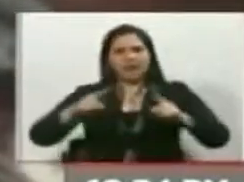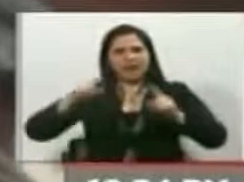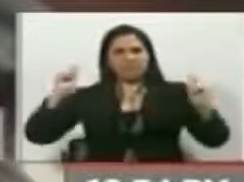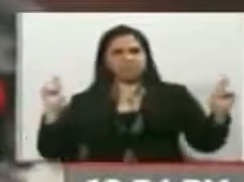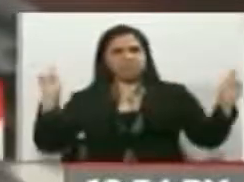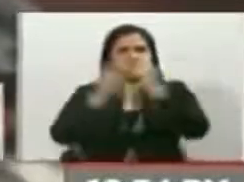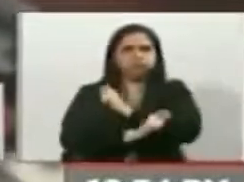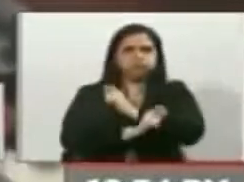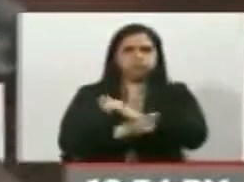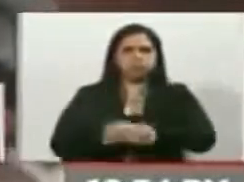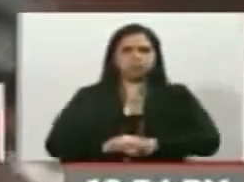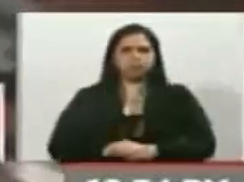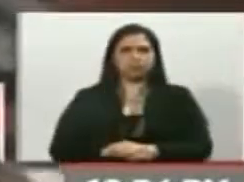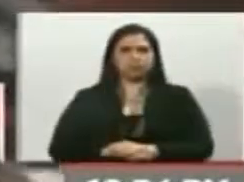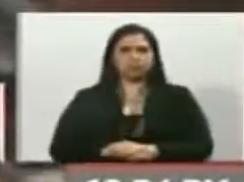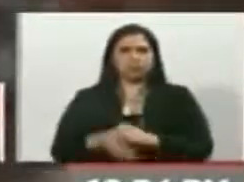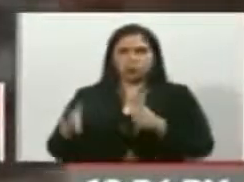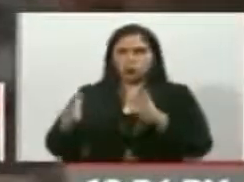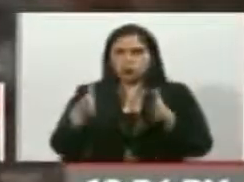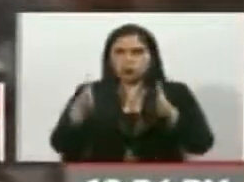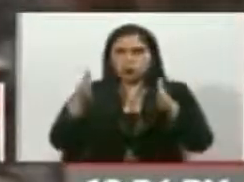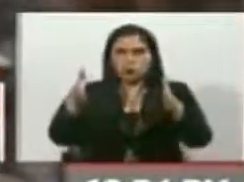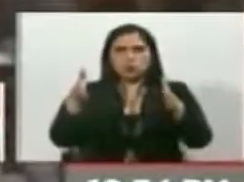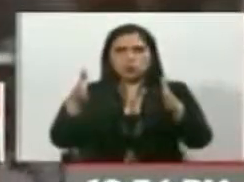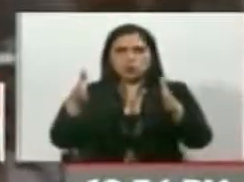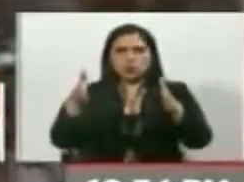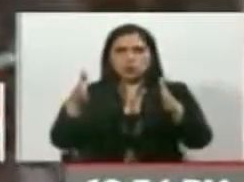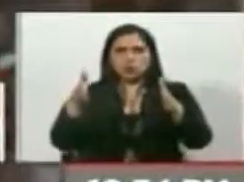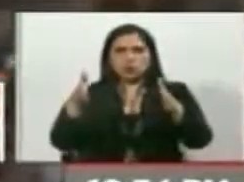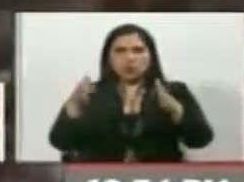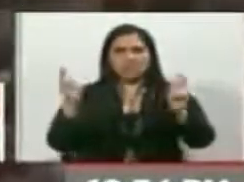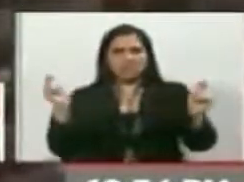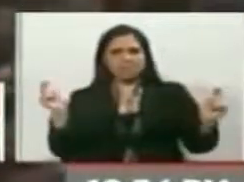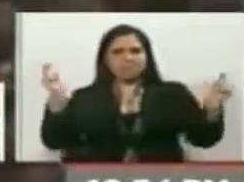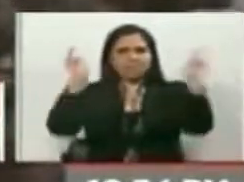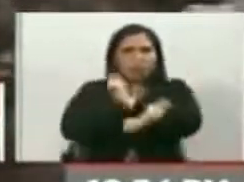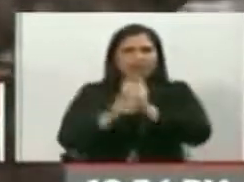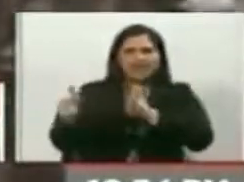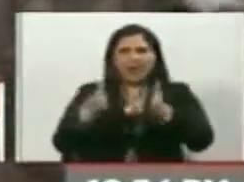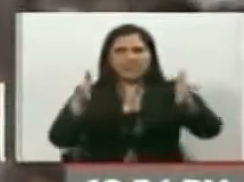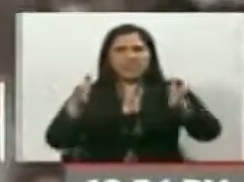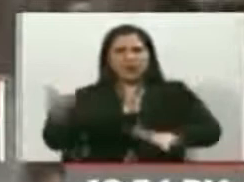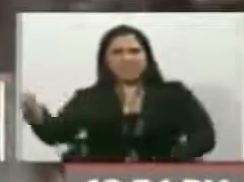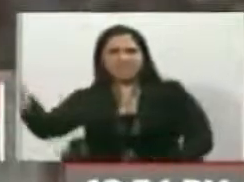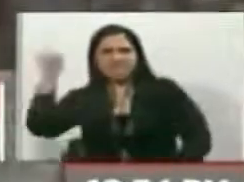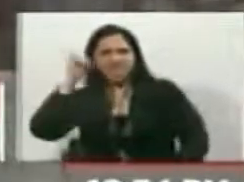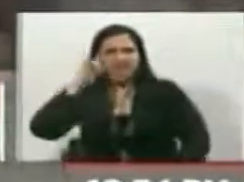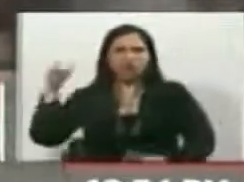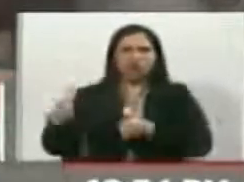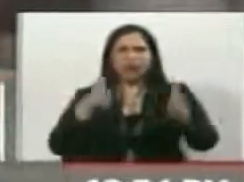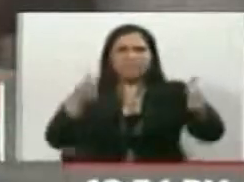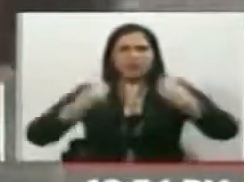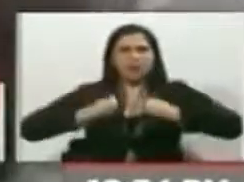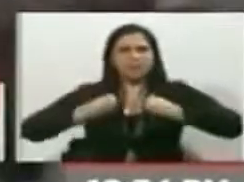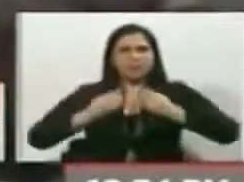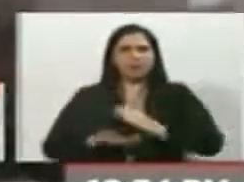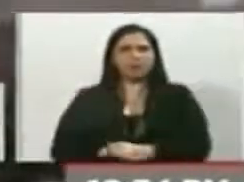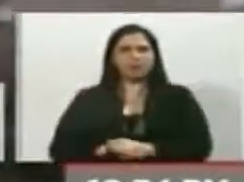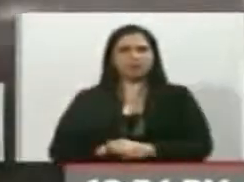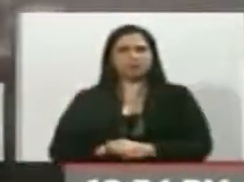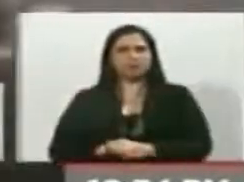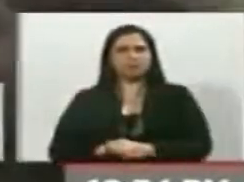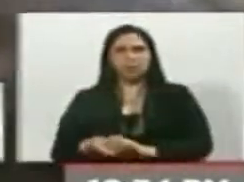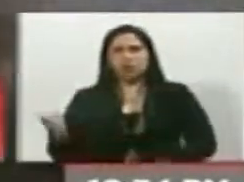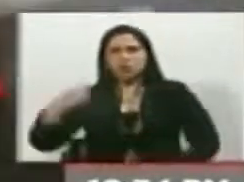cambiar de camino. Para cambiar del camino al infierno, al camino a la vida. Para que